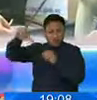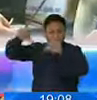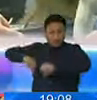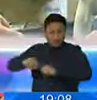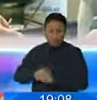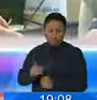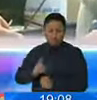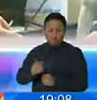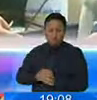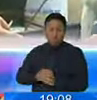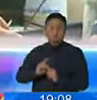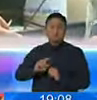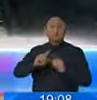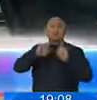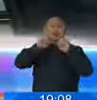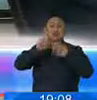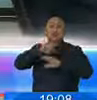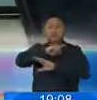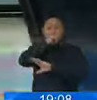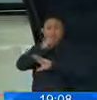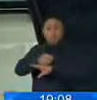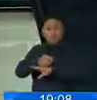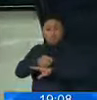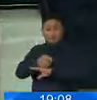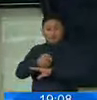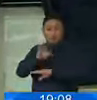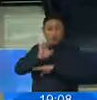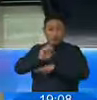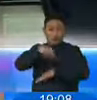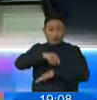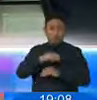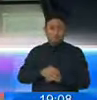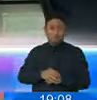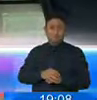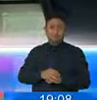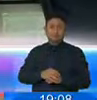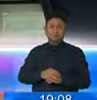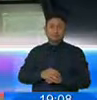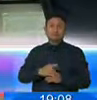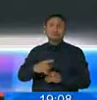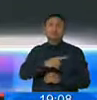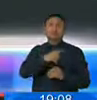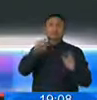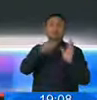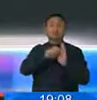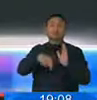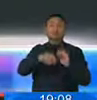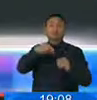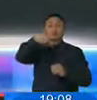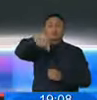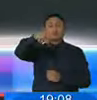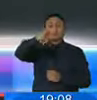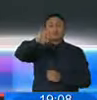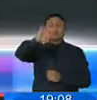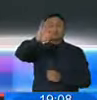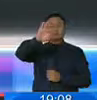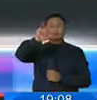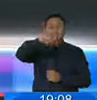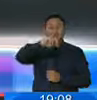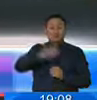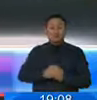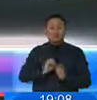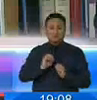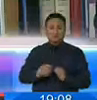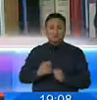consulta es un mandato de todo el pueblo ecuatoriano. Opinión que es válida para el constitucionalista Ismael Quintana, para quien, si bien persisten dudas de los